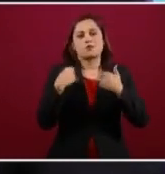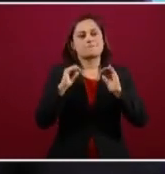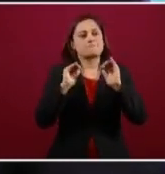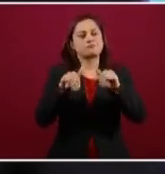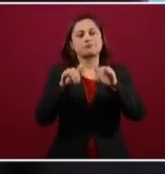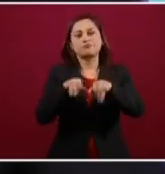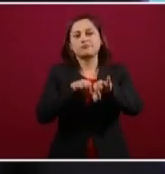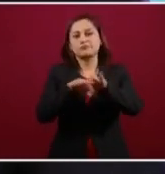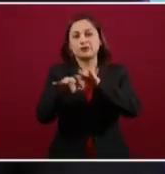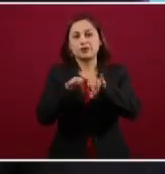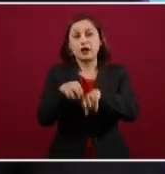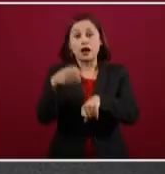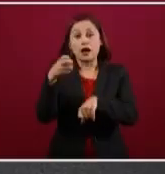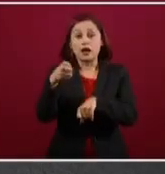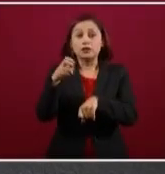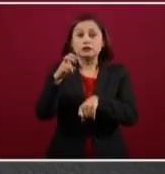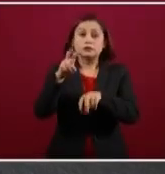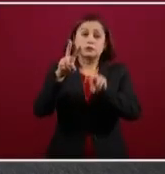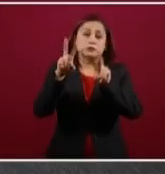Esto es importante